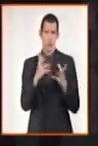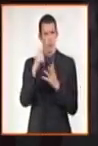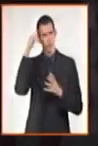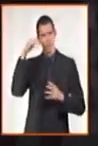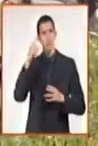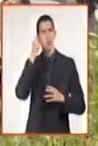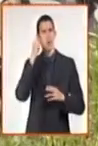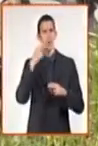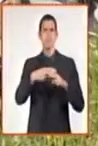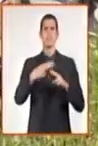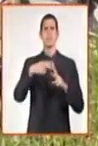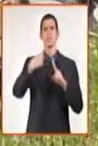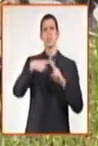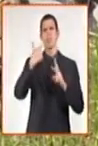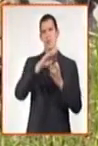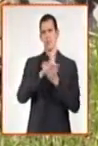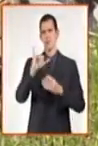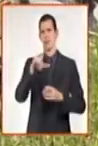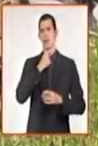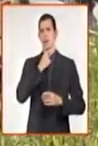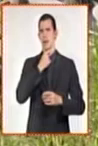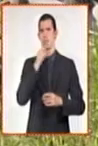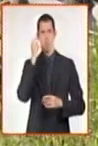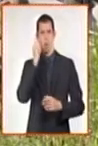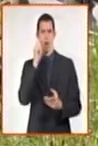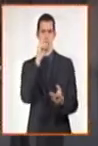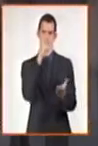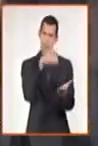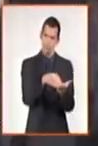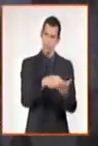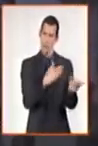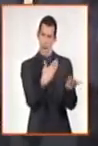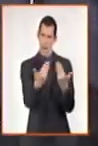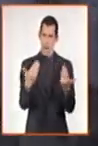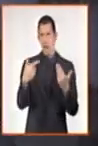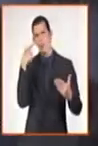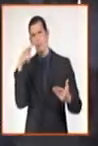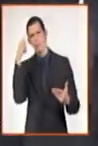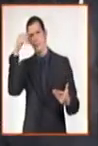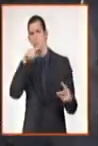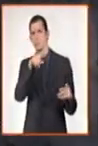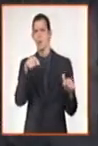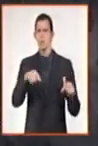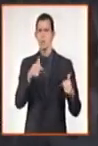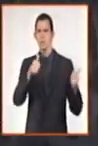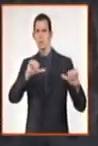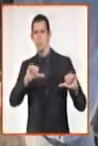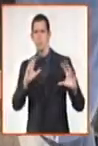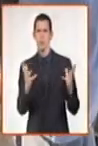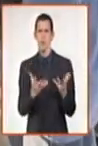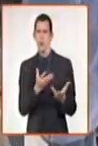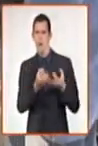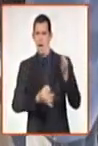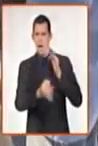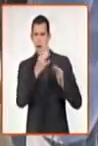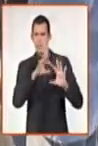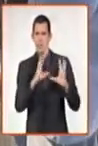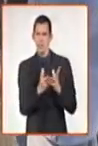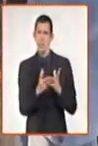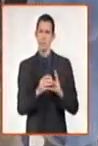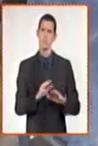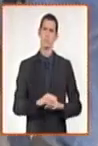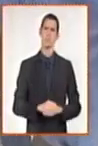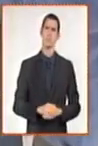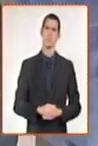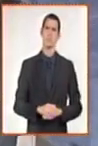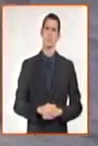donde dialogó con los pobladores del lugar. Kilómetros antes, en la escuela primaria Francisco Vicente Aguilera, se impone el empeño de sus